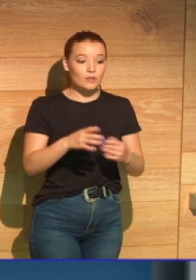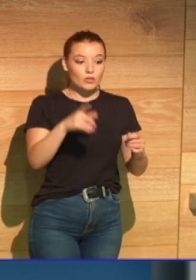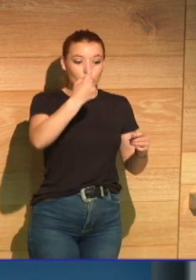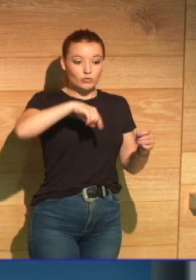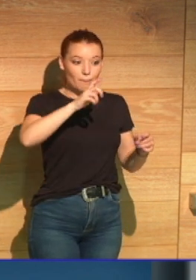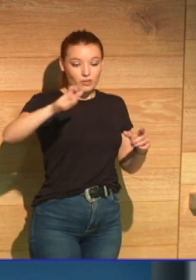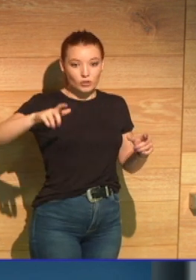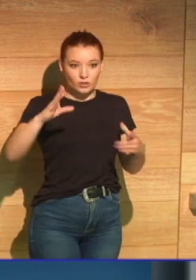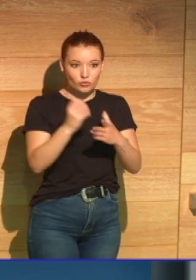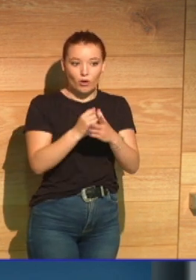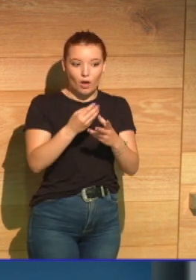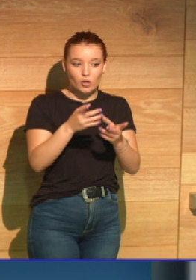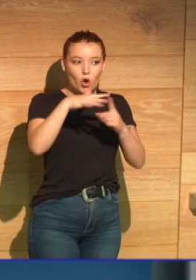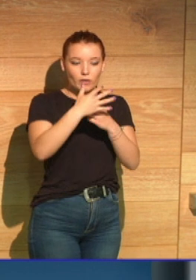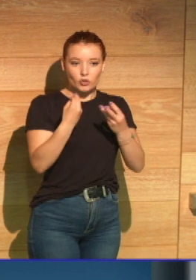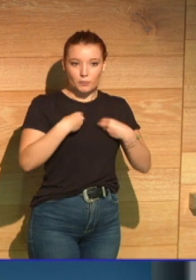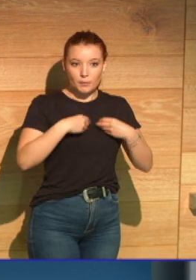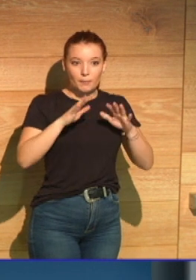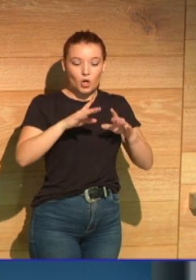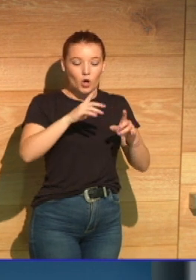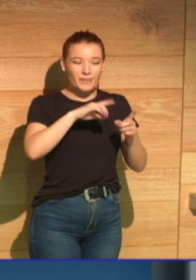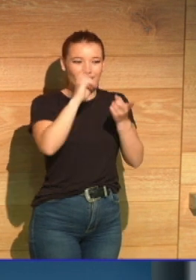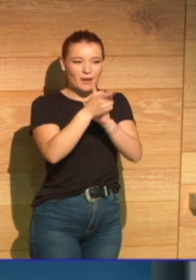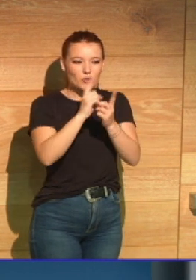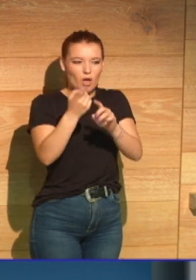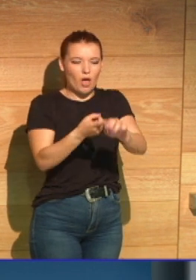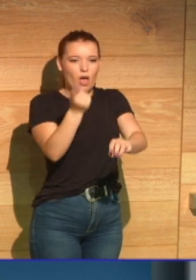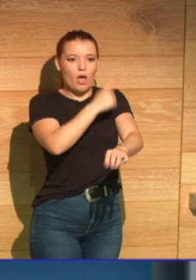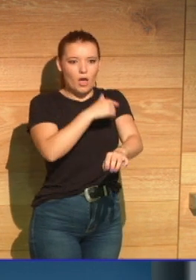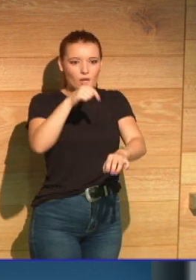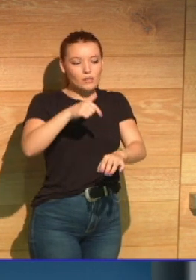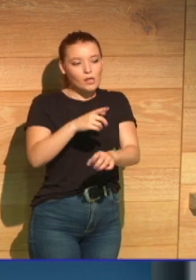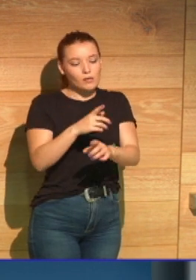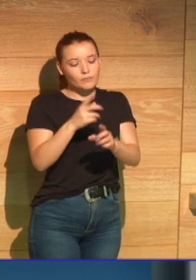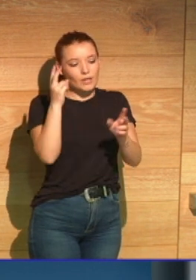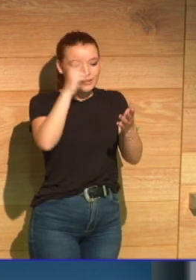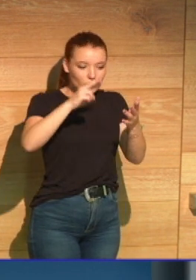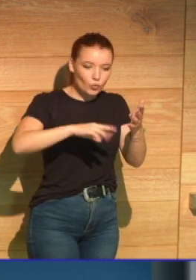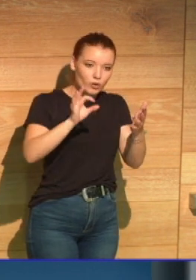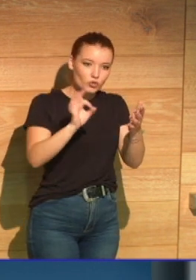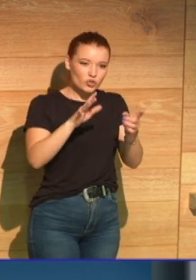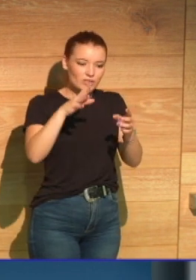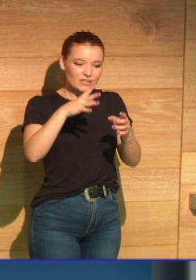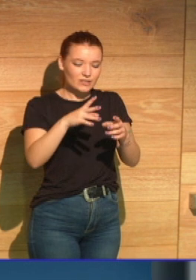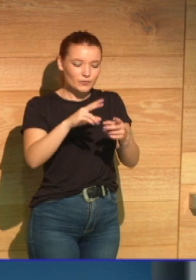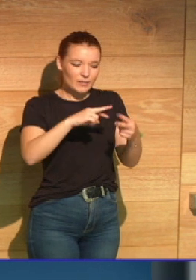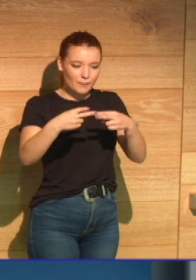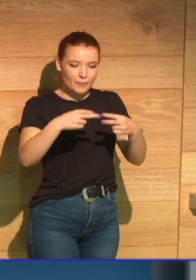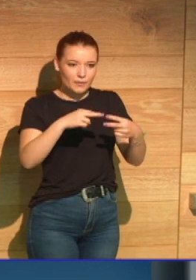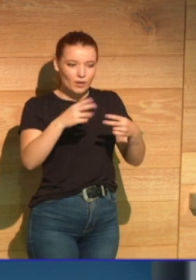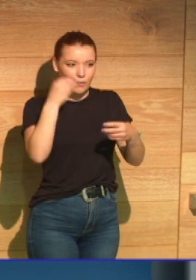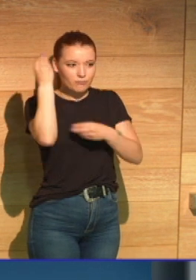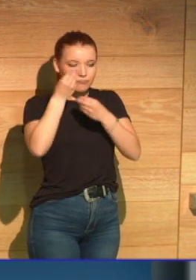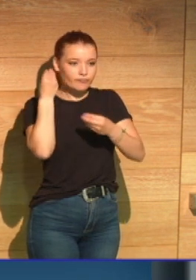en este contexto, los cambios radicales en las lecturas y las interpretaciones y las cosmovisiones hoy más que nunca son muy distintas y tiene que ver con